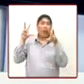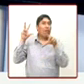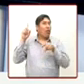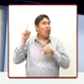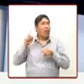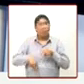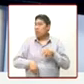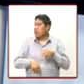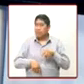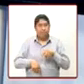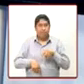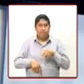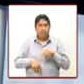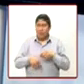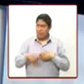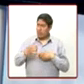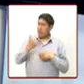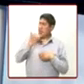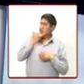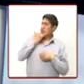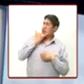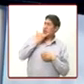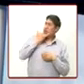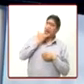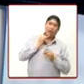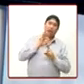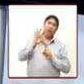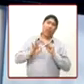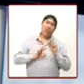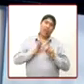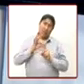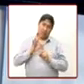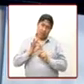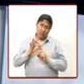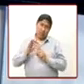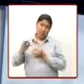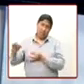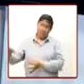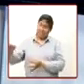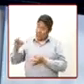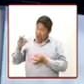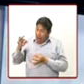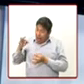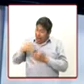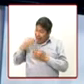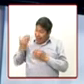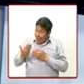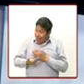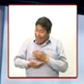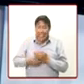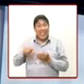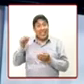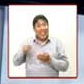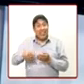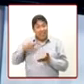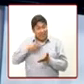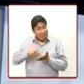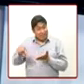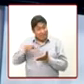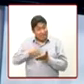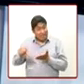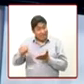a este evento. Lo llamativo del caso es que la federación había recibido la invitación y sabía que tenía que cubrir con todos los